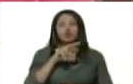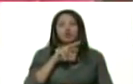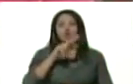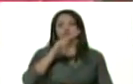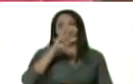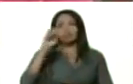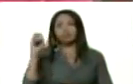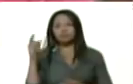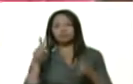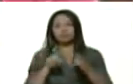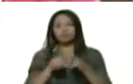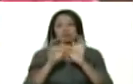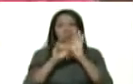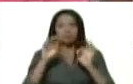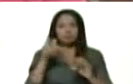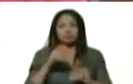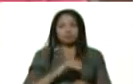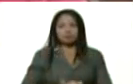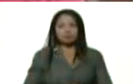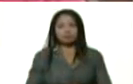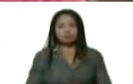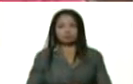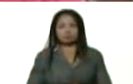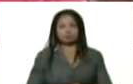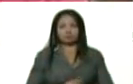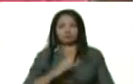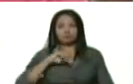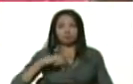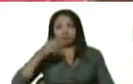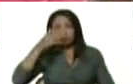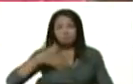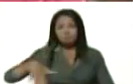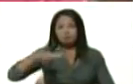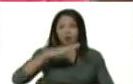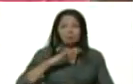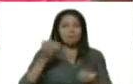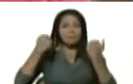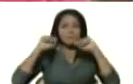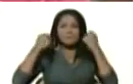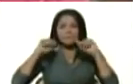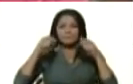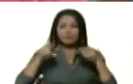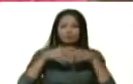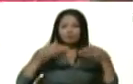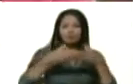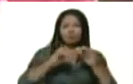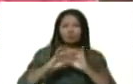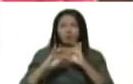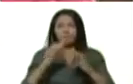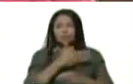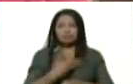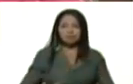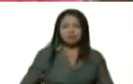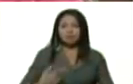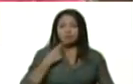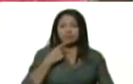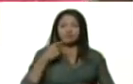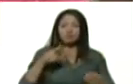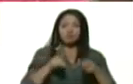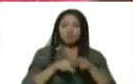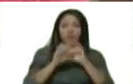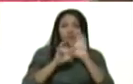información que verdaderamente tiene peso porque es la que manda nuestro pueblo. El partido está preparándose, presidente, ayer dijimos algo así como